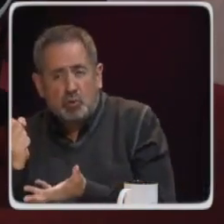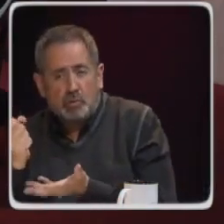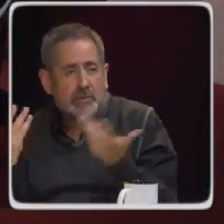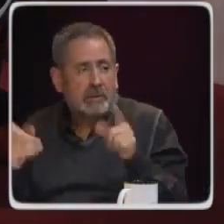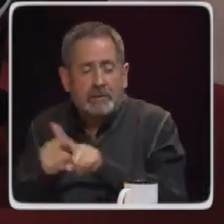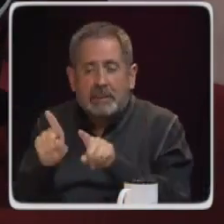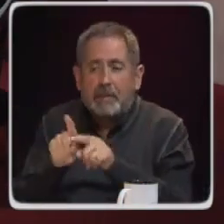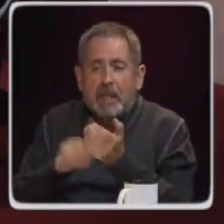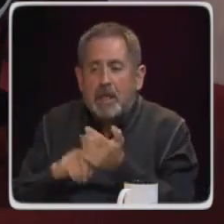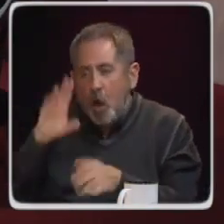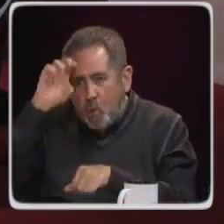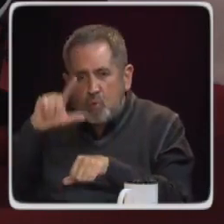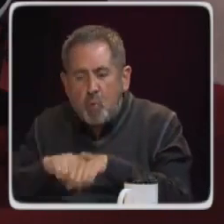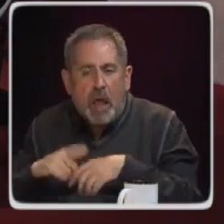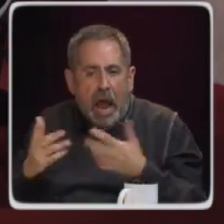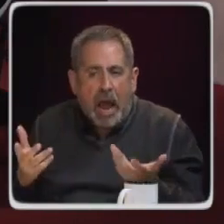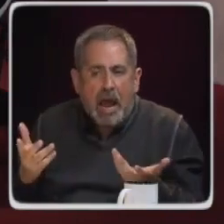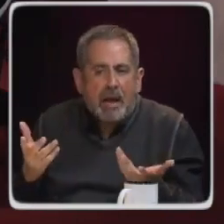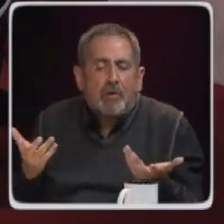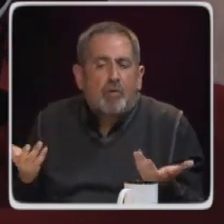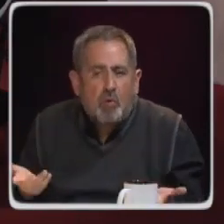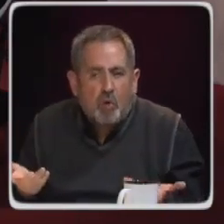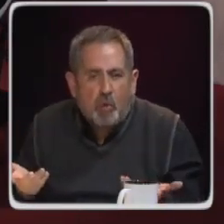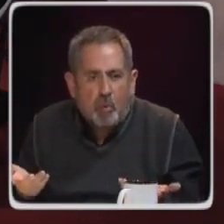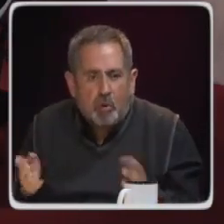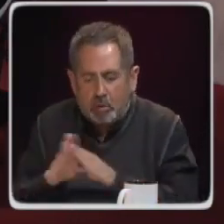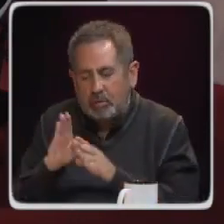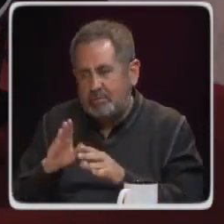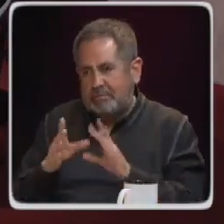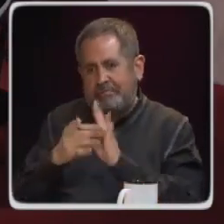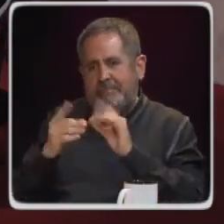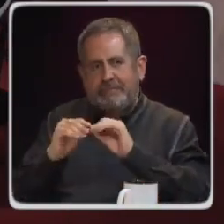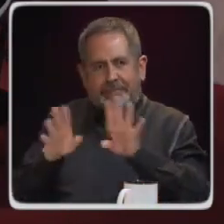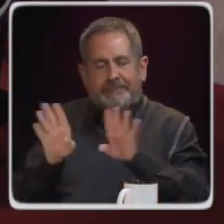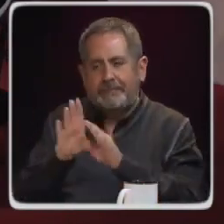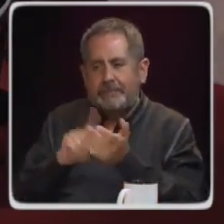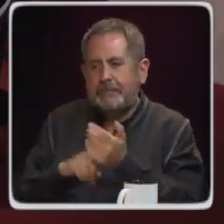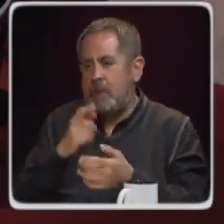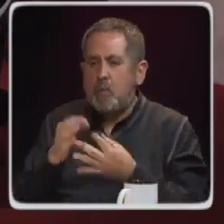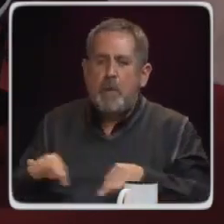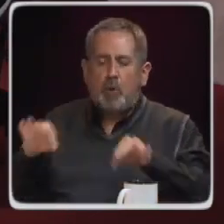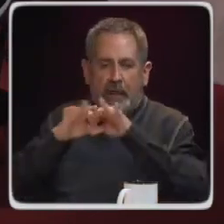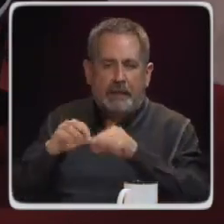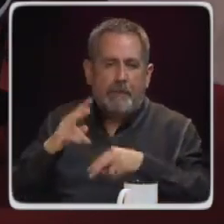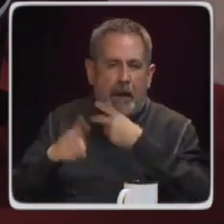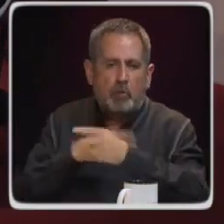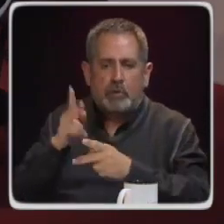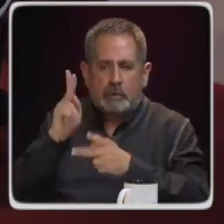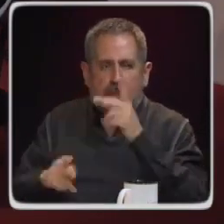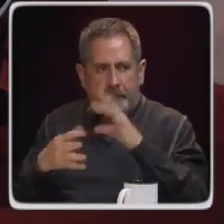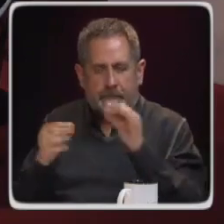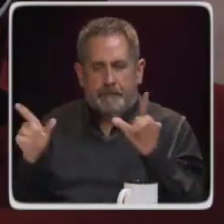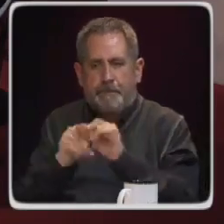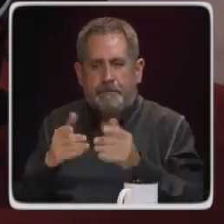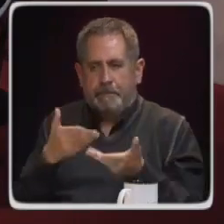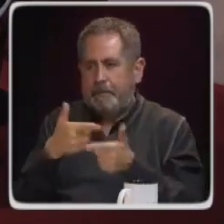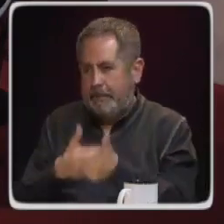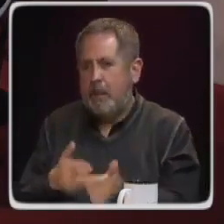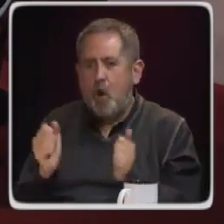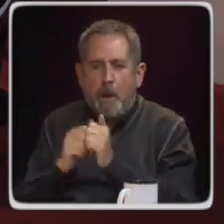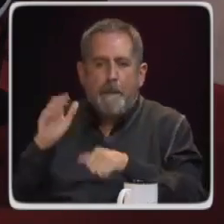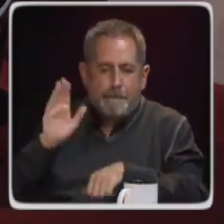El presupuesto debe de quedar bien claro. Si hay presupuesto marcado, deben de cumplir con el presupuesto. Por ejemplo, a veces se piensa, sí, la